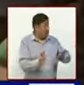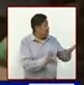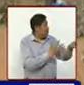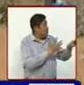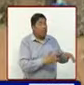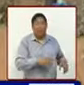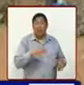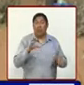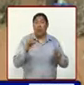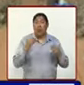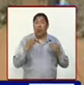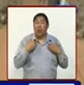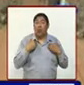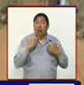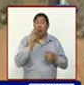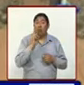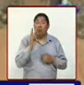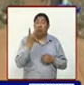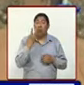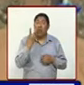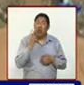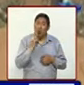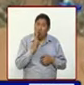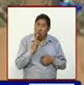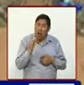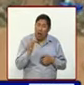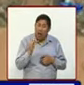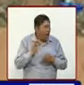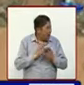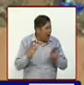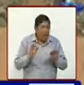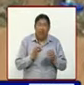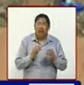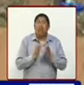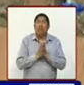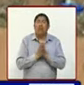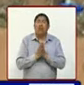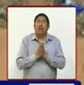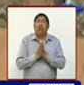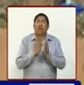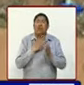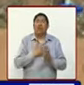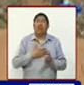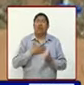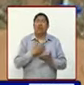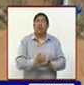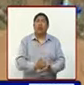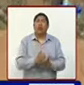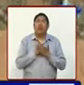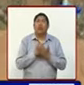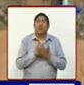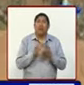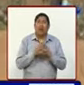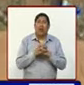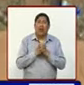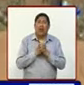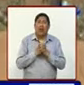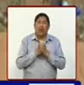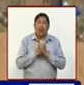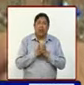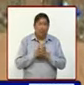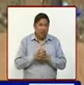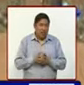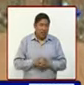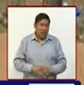Necesitamos víveres. Todo tipo de ayuda es bienvenido. Yo soy mujer sola, mi esposo ha fallecido